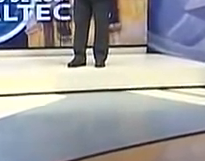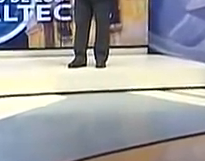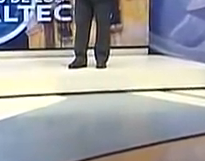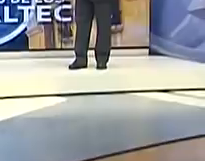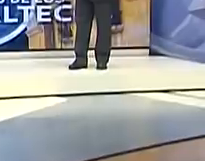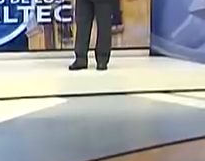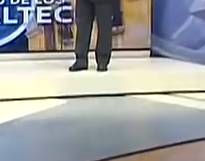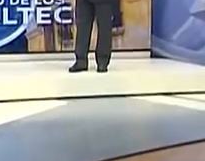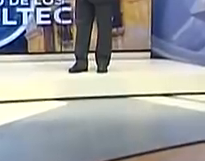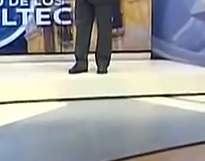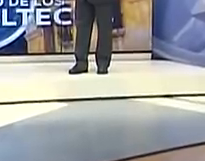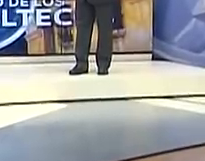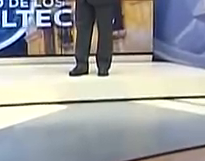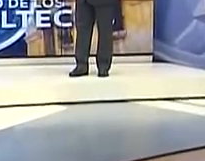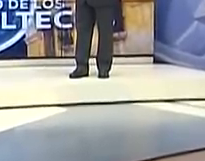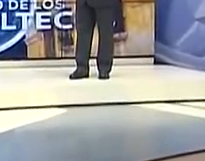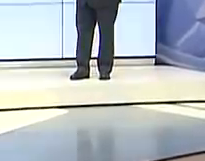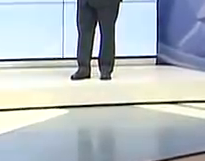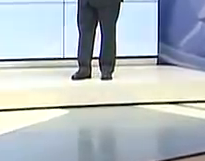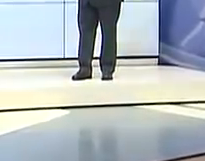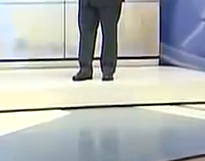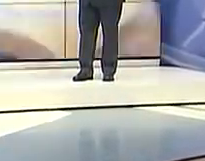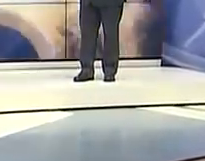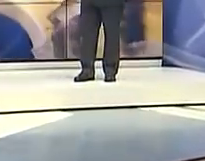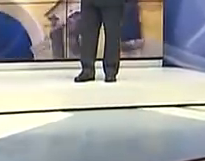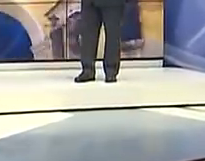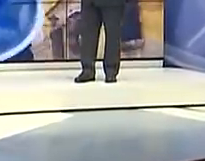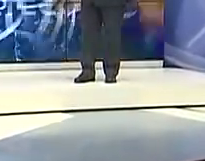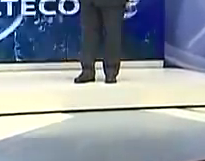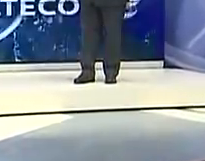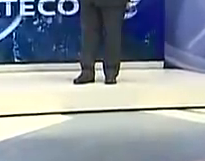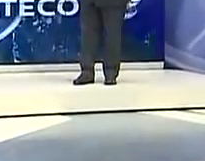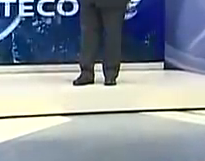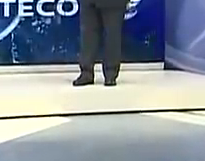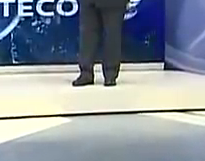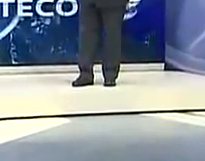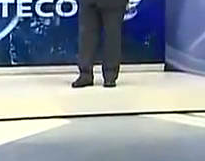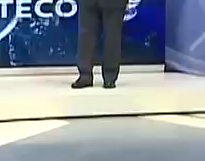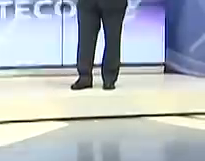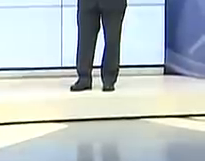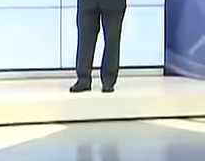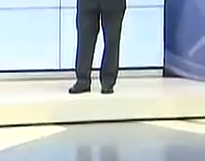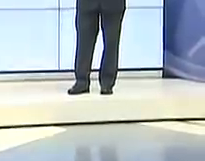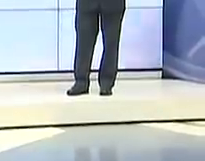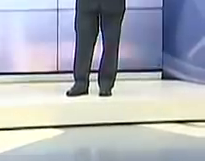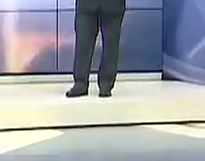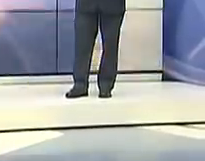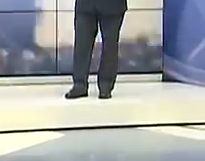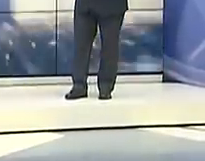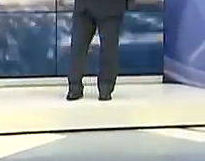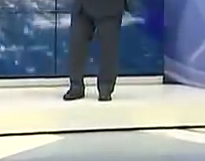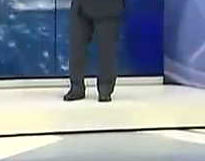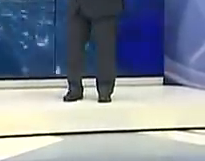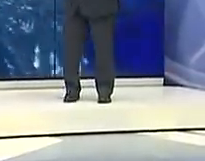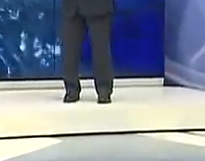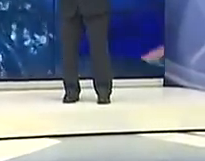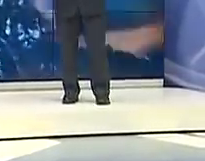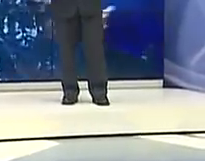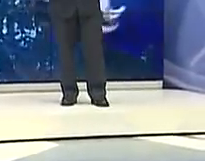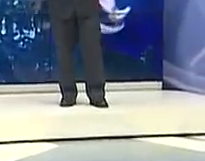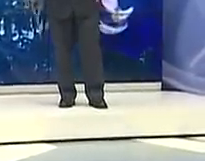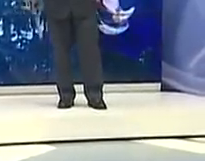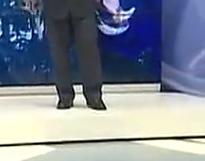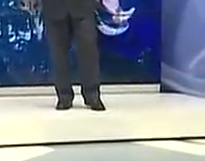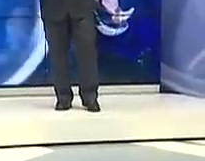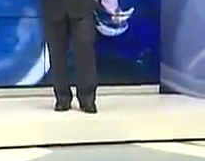alguna nota por ahí especial que hemos preparado para ustedes, así que muy pendientes. Se nota el ambiente definitivamente en las calles y así ha sido la tónica de